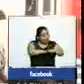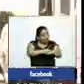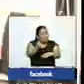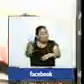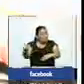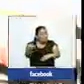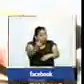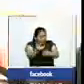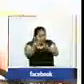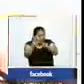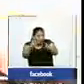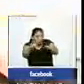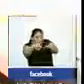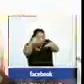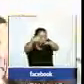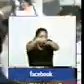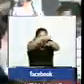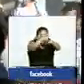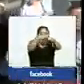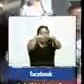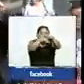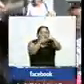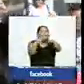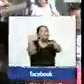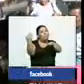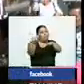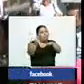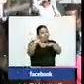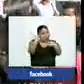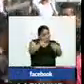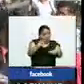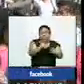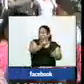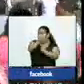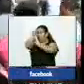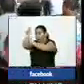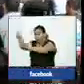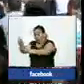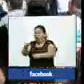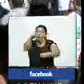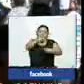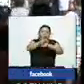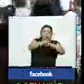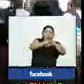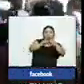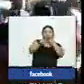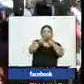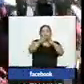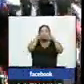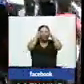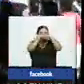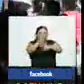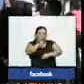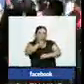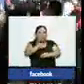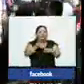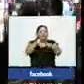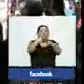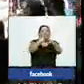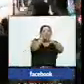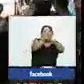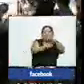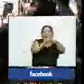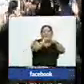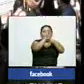intentan robar dentro de las unidades que serán denunciados. Este es un informe para Noticiero Hechos de Ernesto